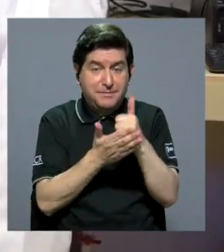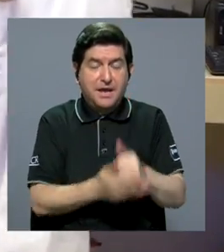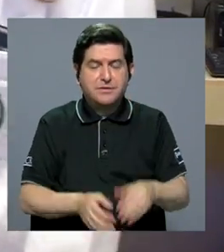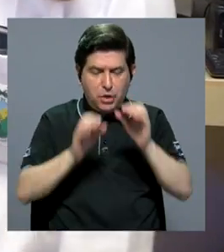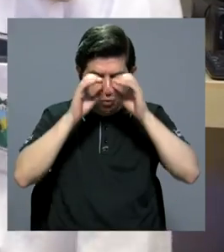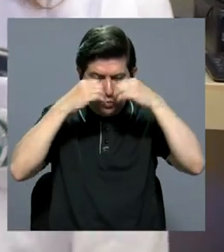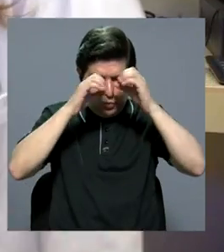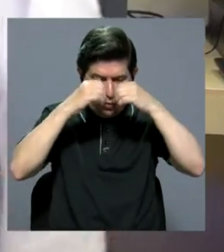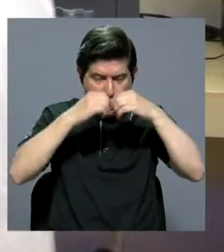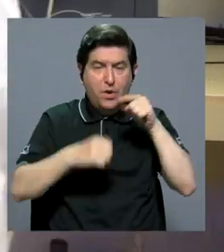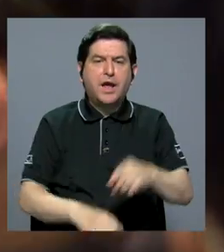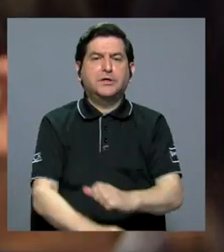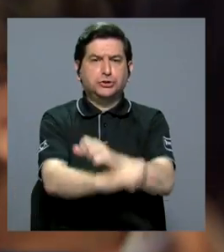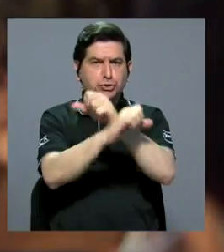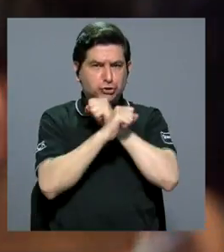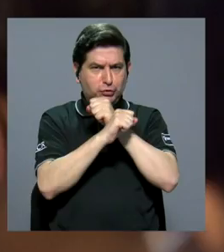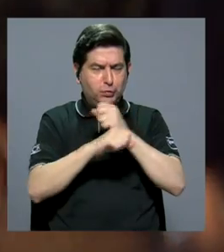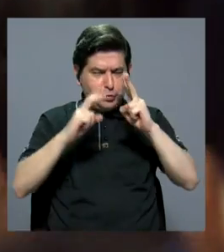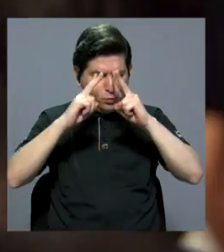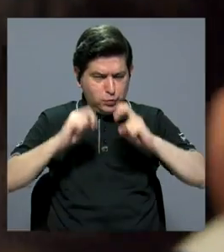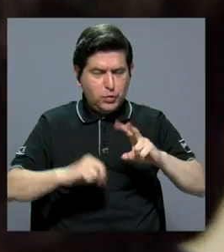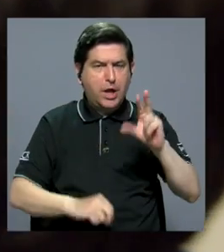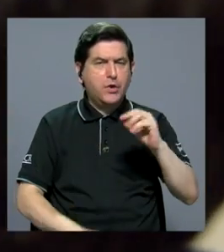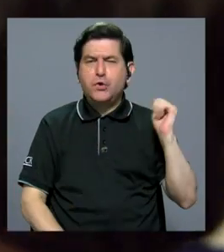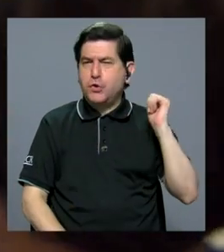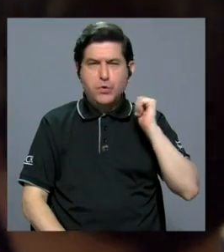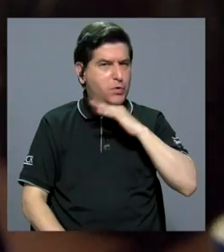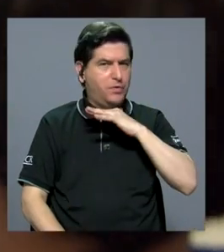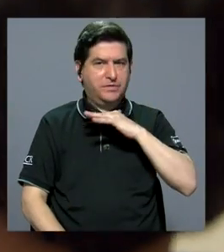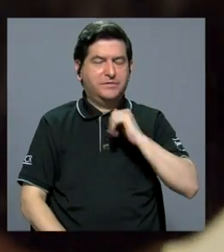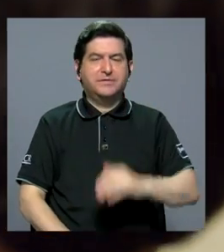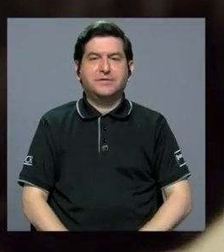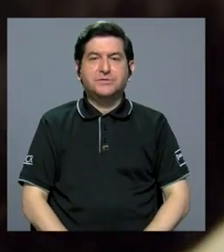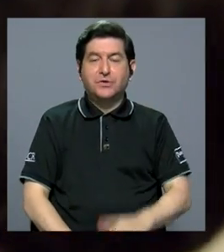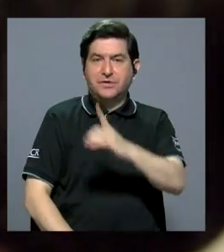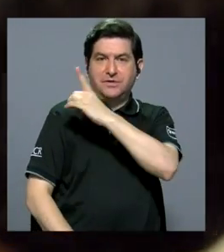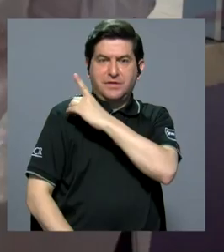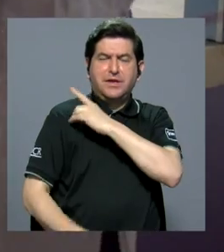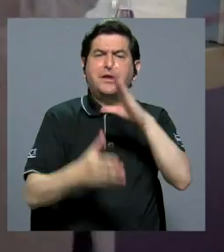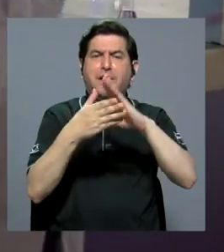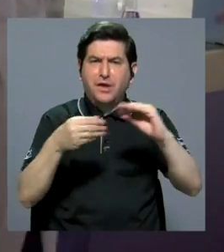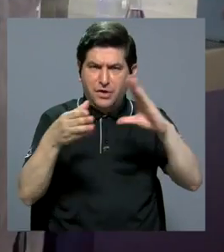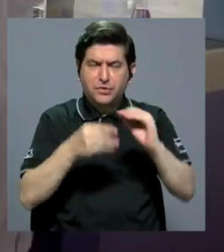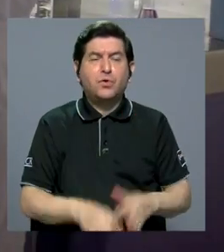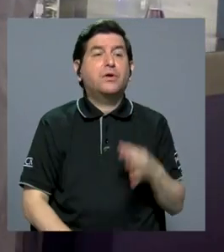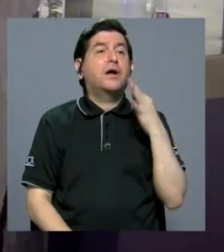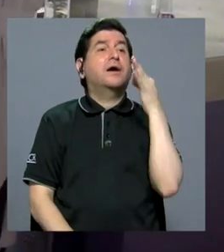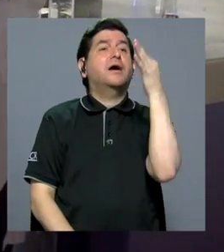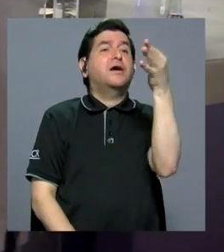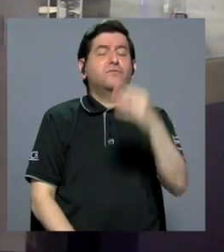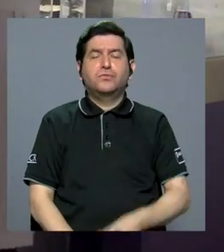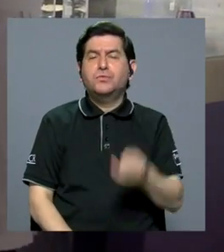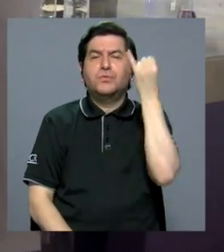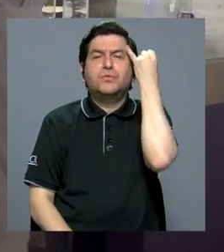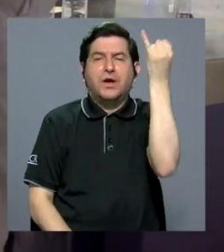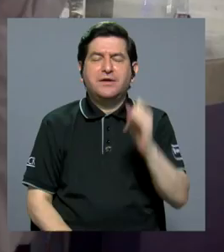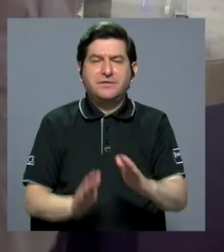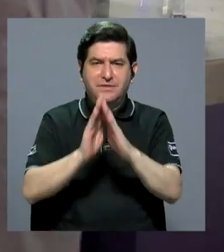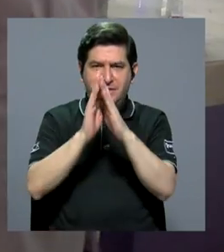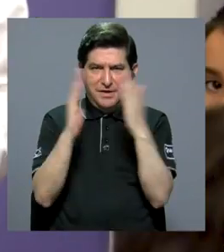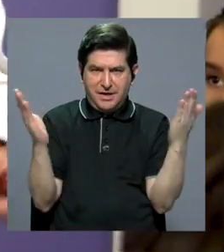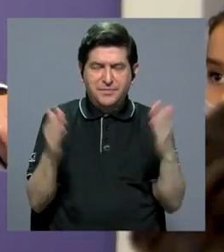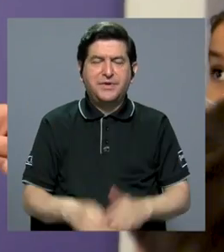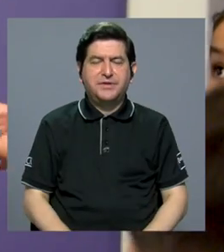de microbiología, ellos se aseguran de revisar que no vengan con ningún contaminante. La directora comentó que en un futuro la idea es